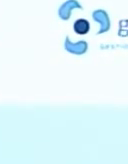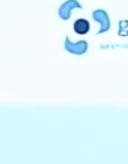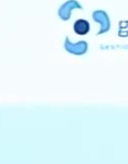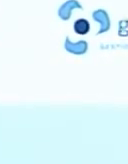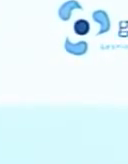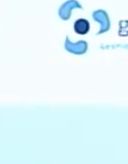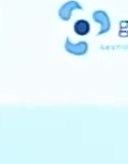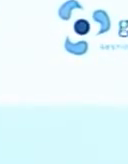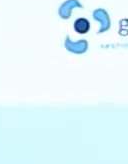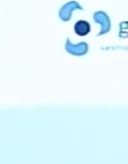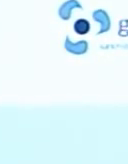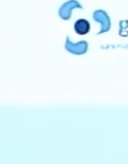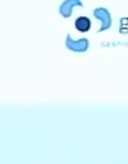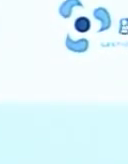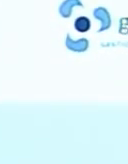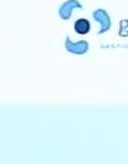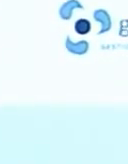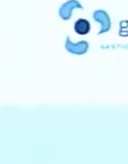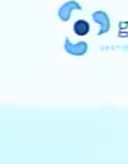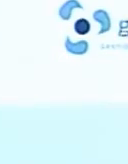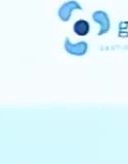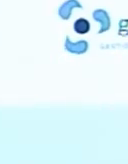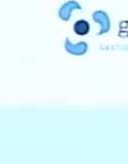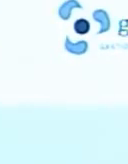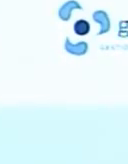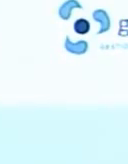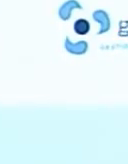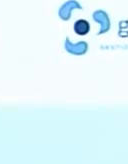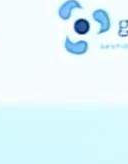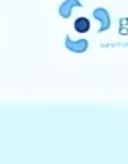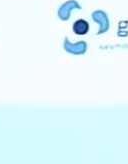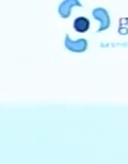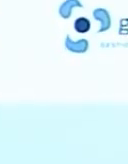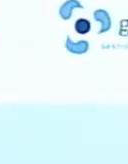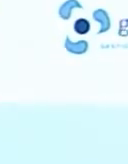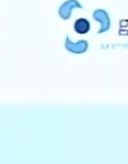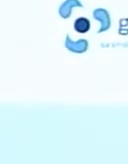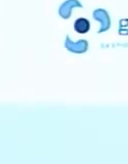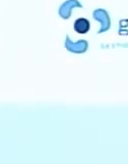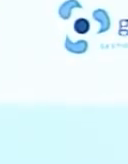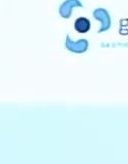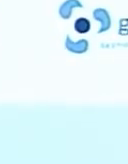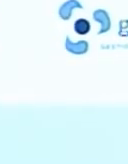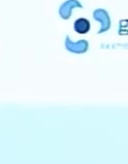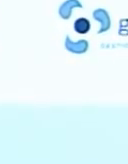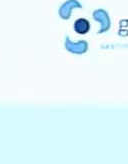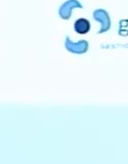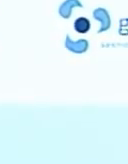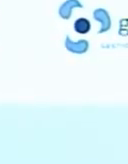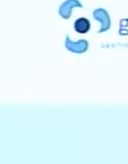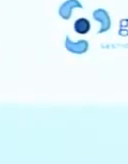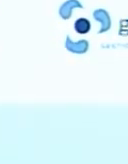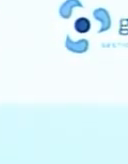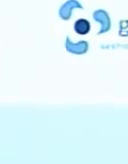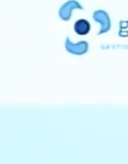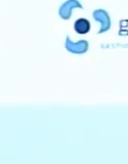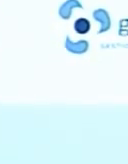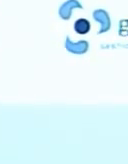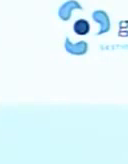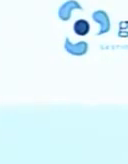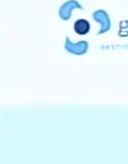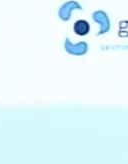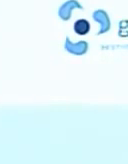han documentado en el marco de sus respectivos ámbitos de competencia. Con base en estos insumos, será posible